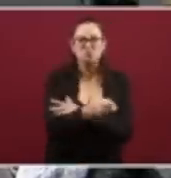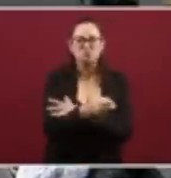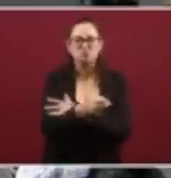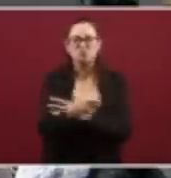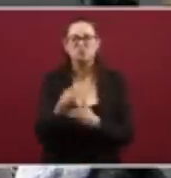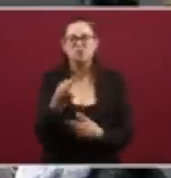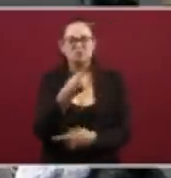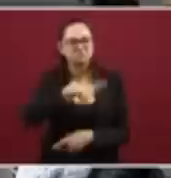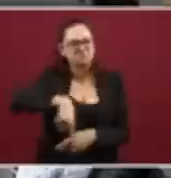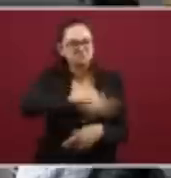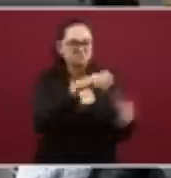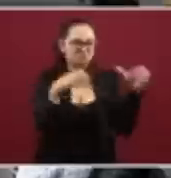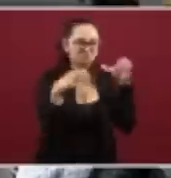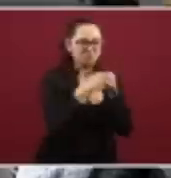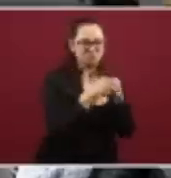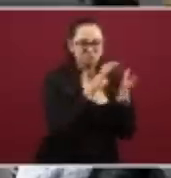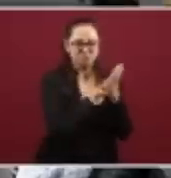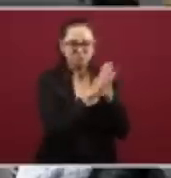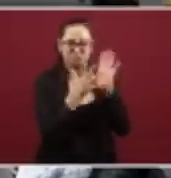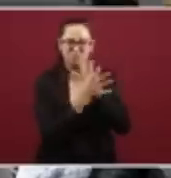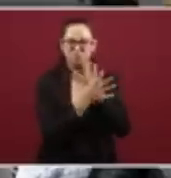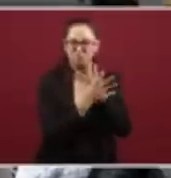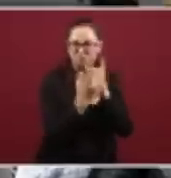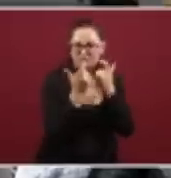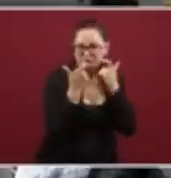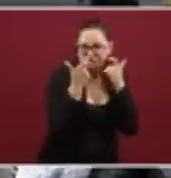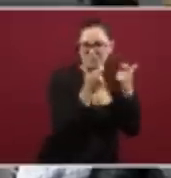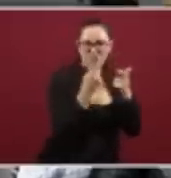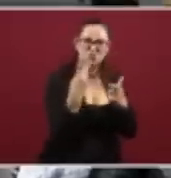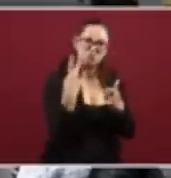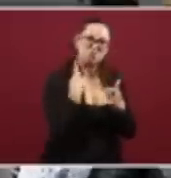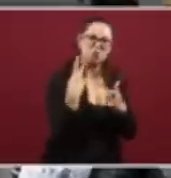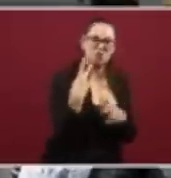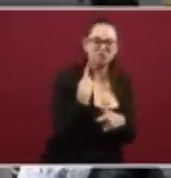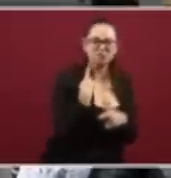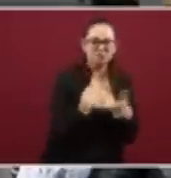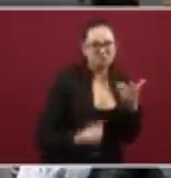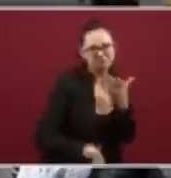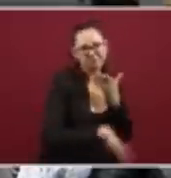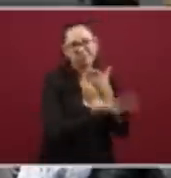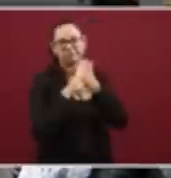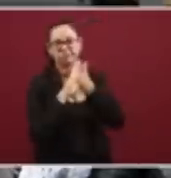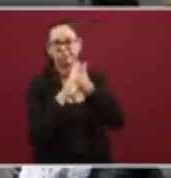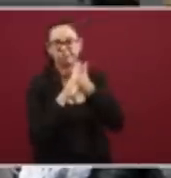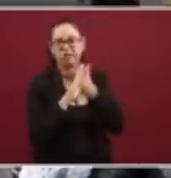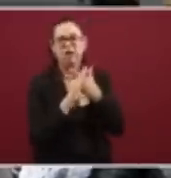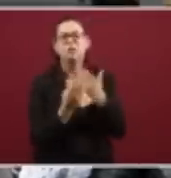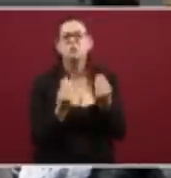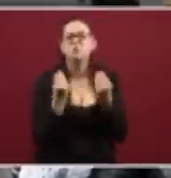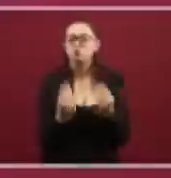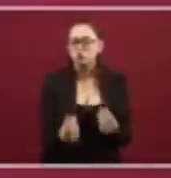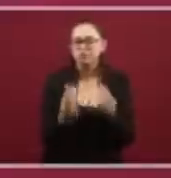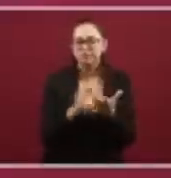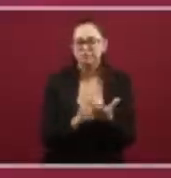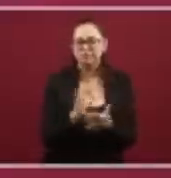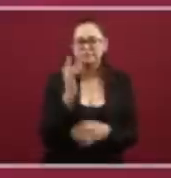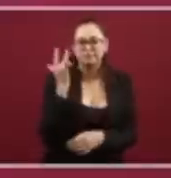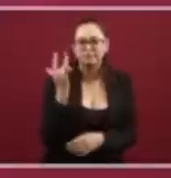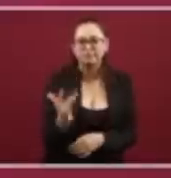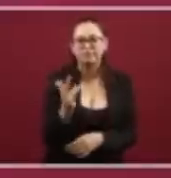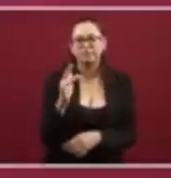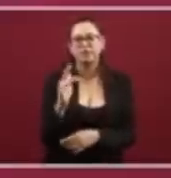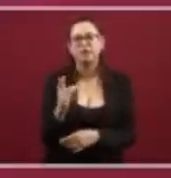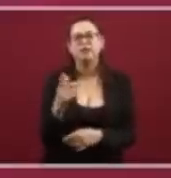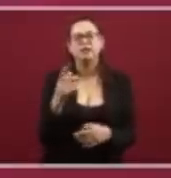intereses económicos y políticos agradecemos el tiempo y seguimiento que las secretarias